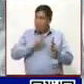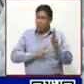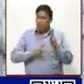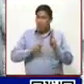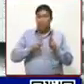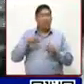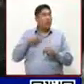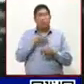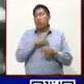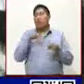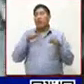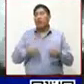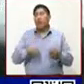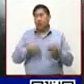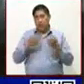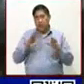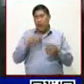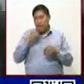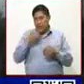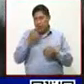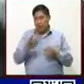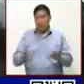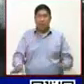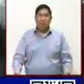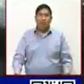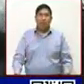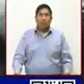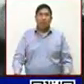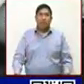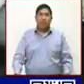Manuel. Nosotros vamos a estar aquí presentes, ya te dije.